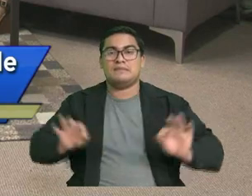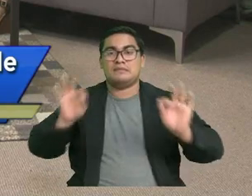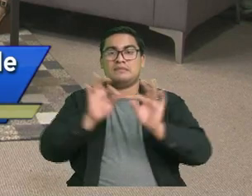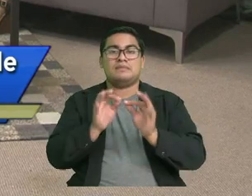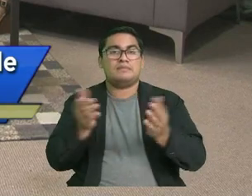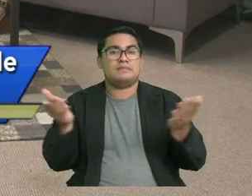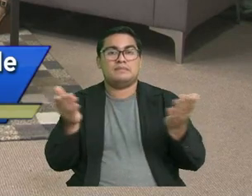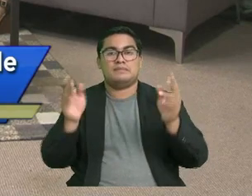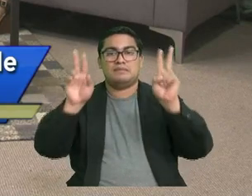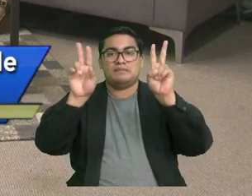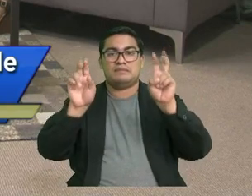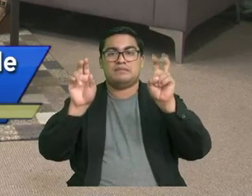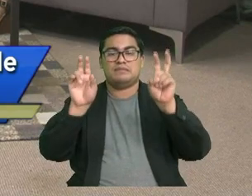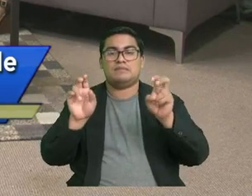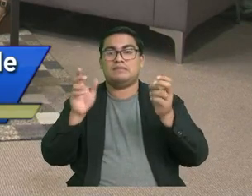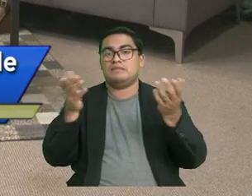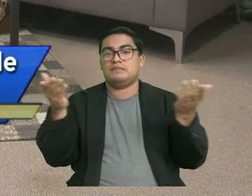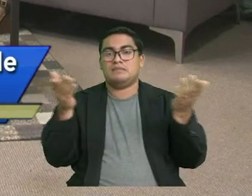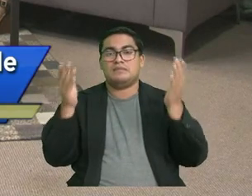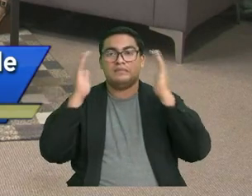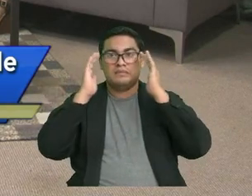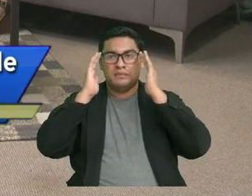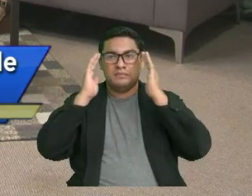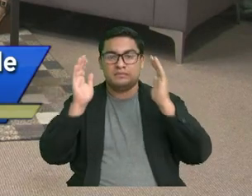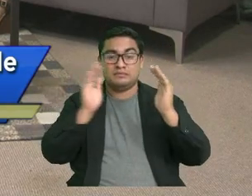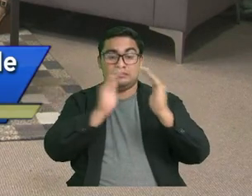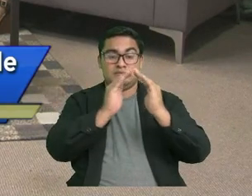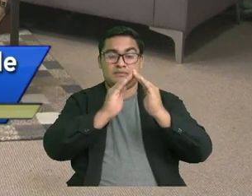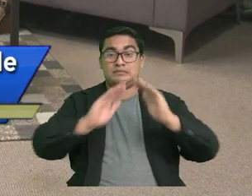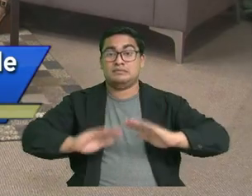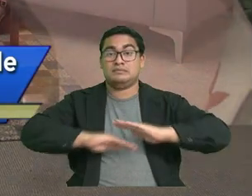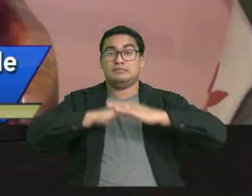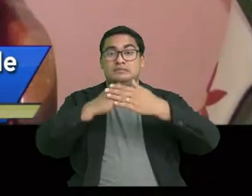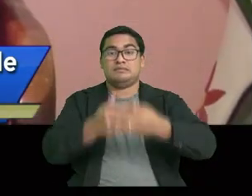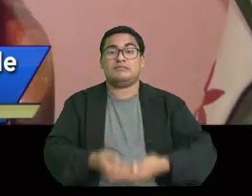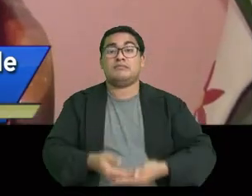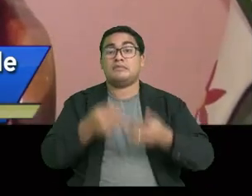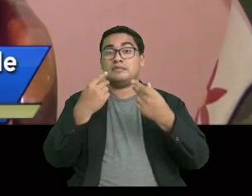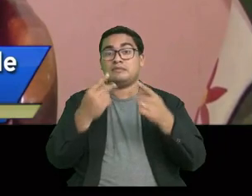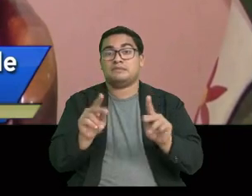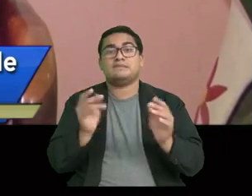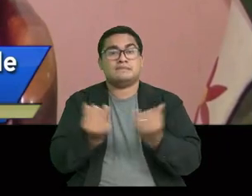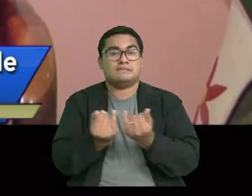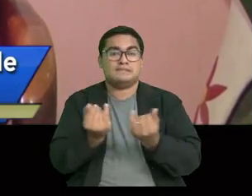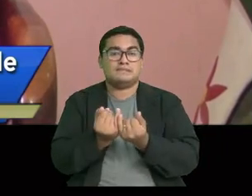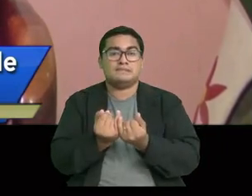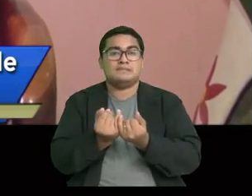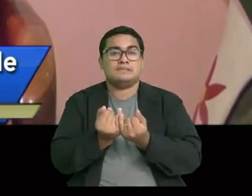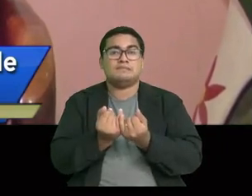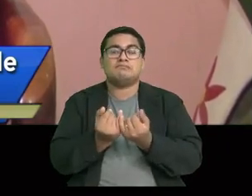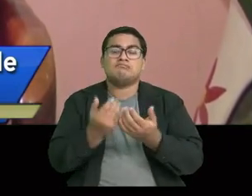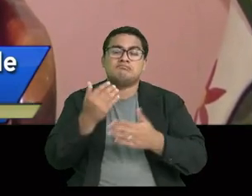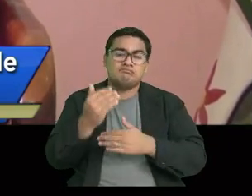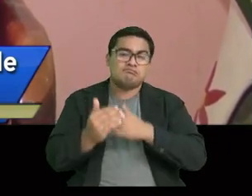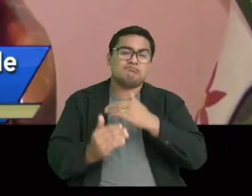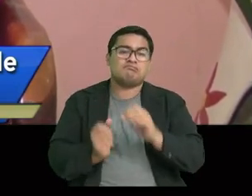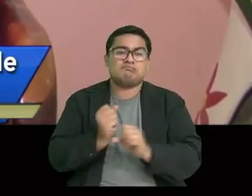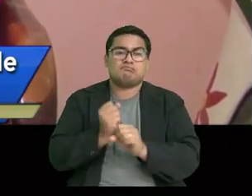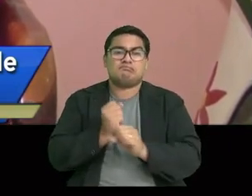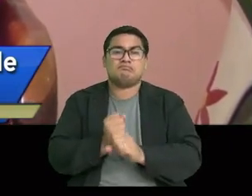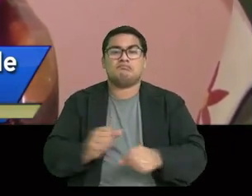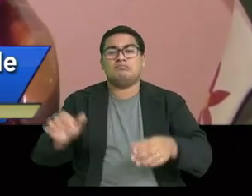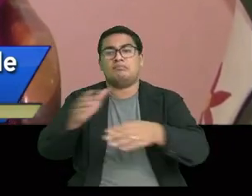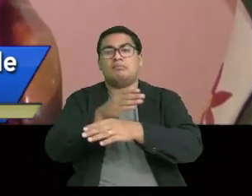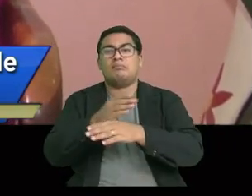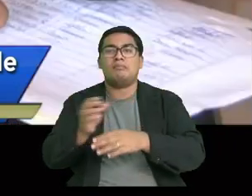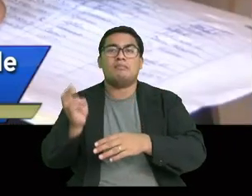un gran reconocimiento sobre el tema de las casas maternas. Claro. Pero también se han estado trabajando áreas de